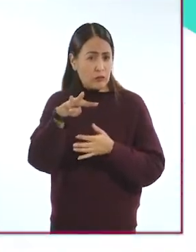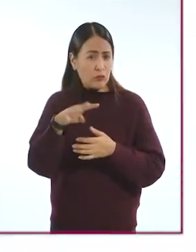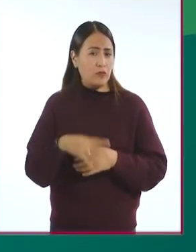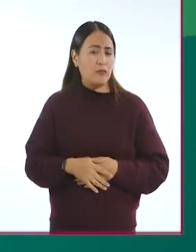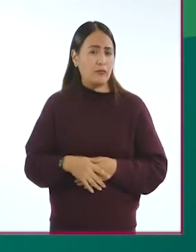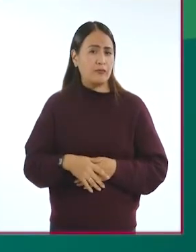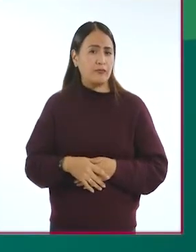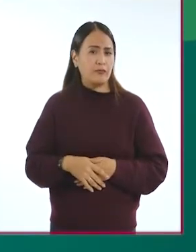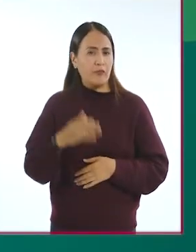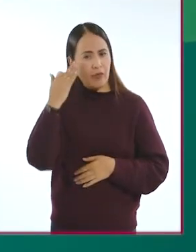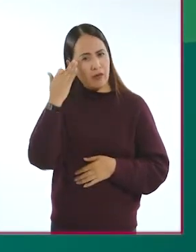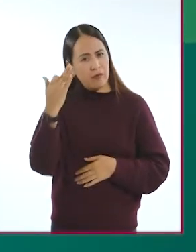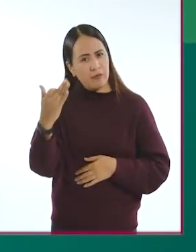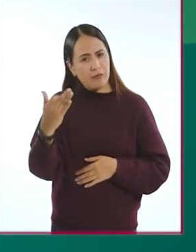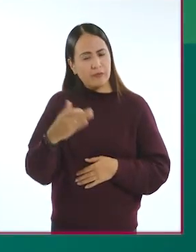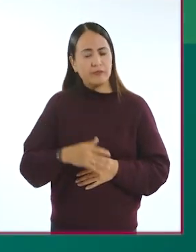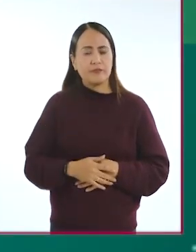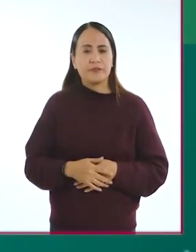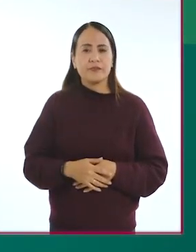¡Corre tiempo!